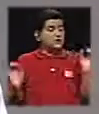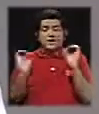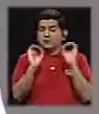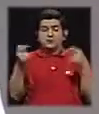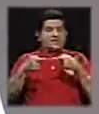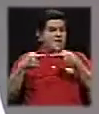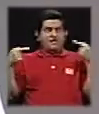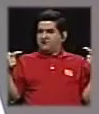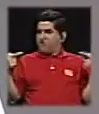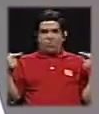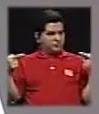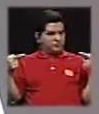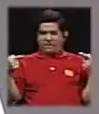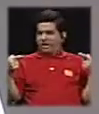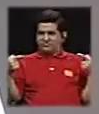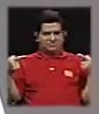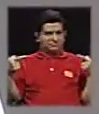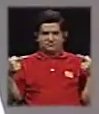en contra